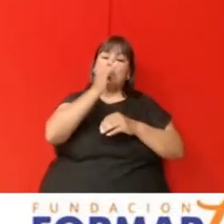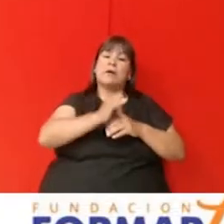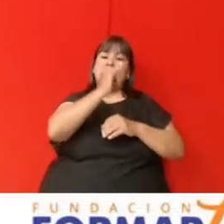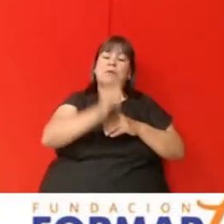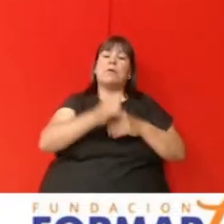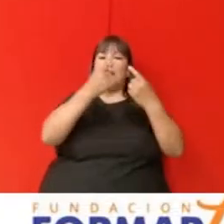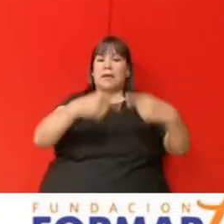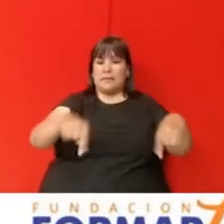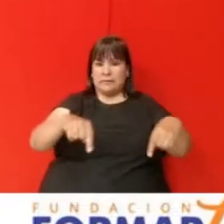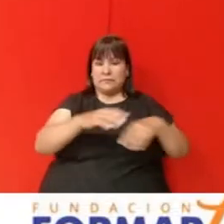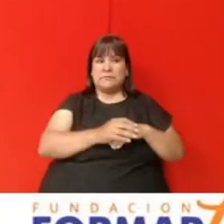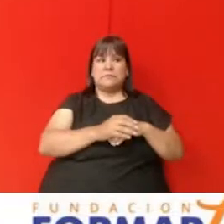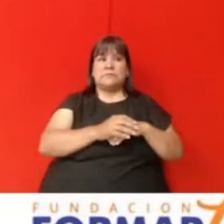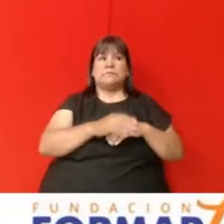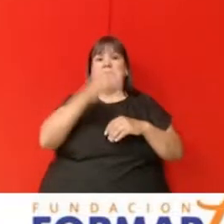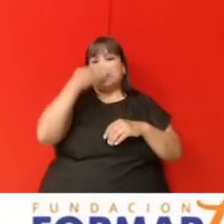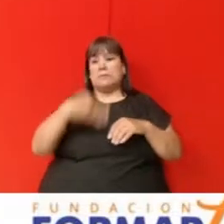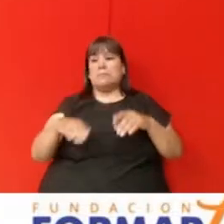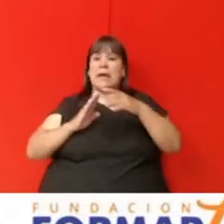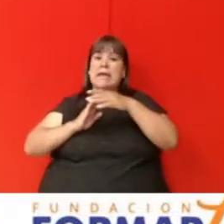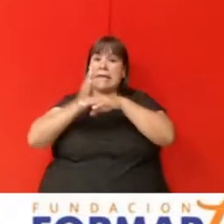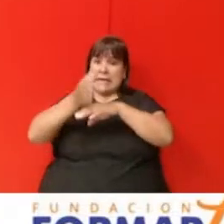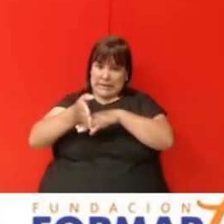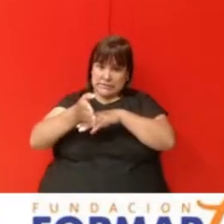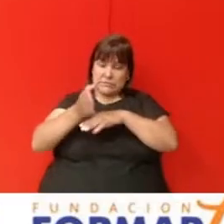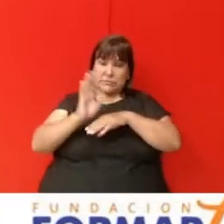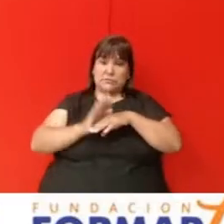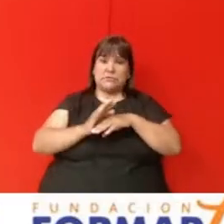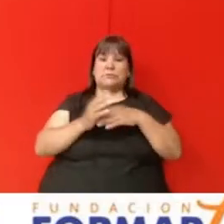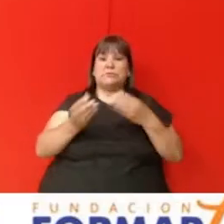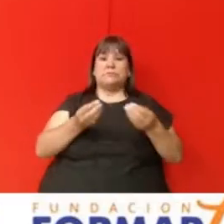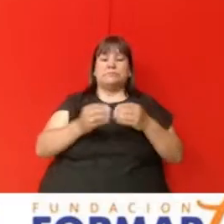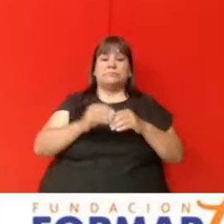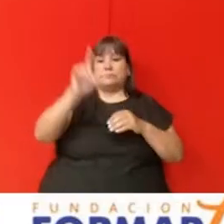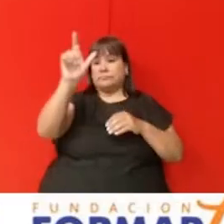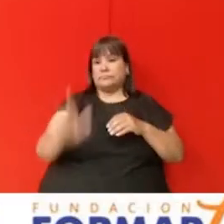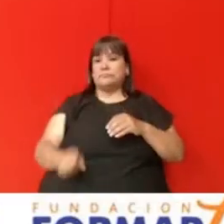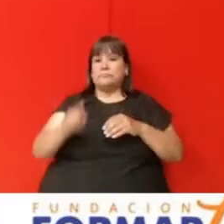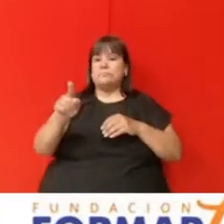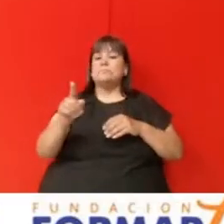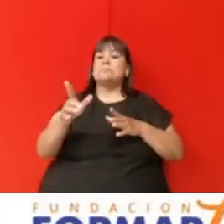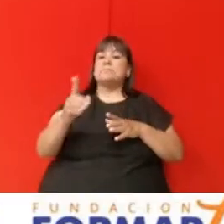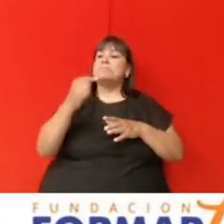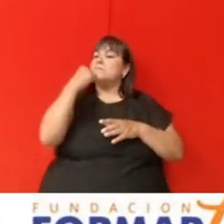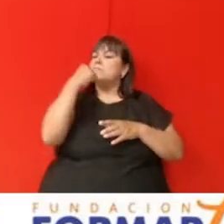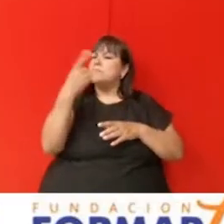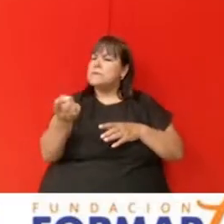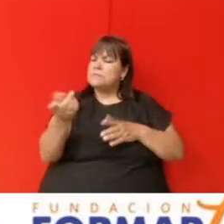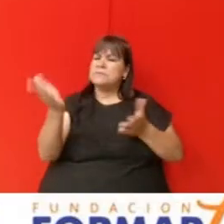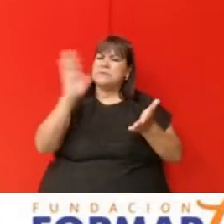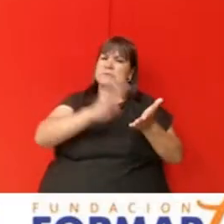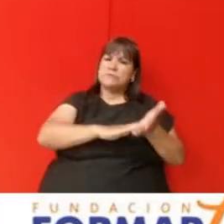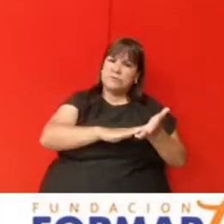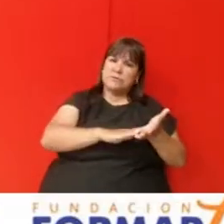Y en el momento del ingreso, bueno, se pregunta qué estancia la familia está buscando, que puede